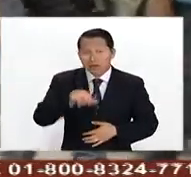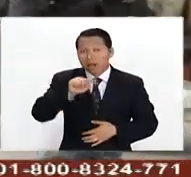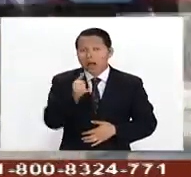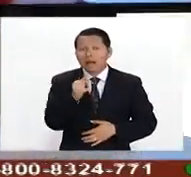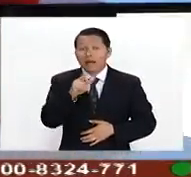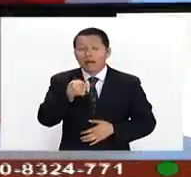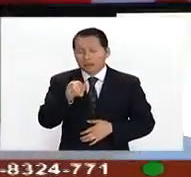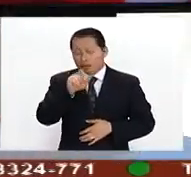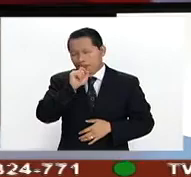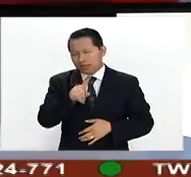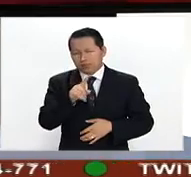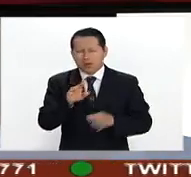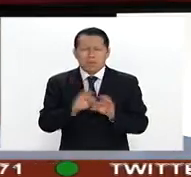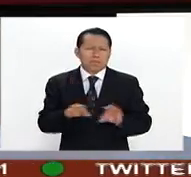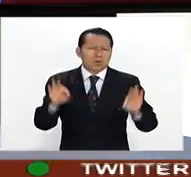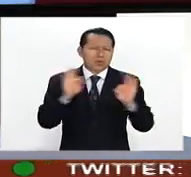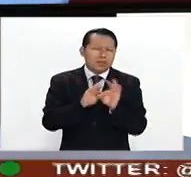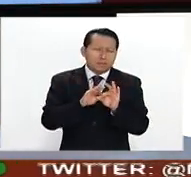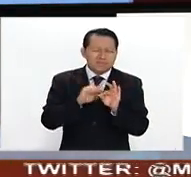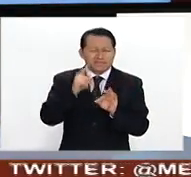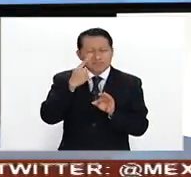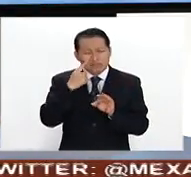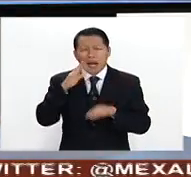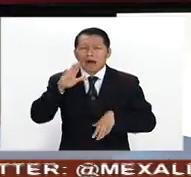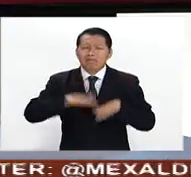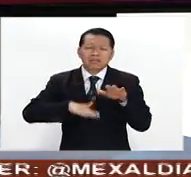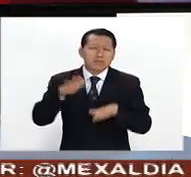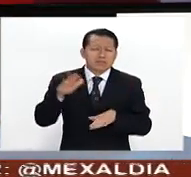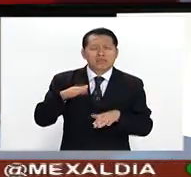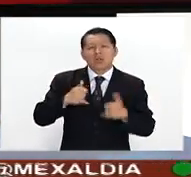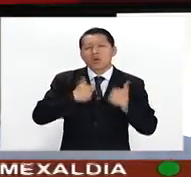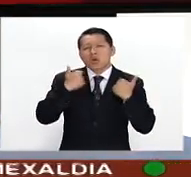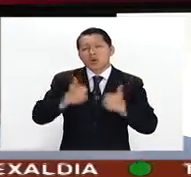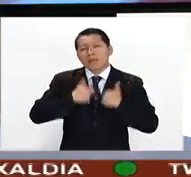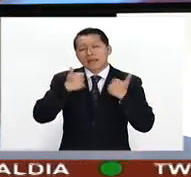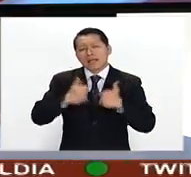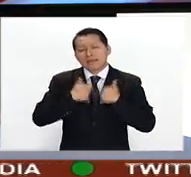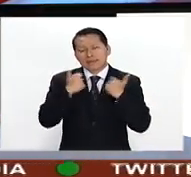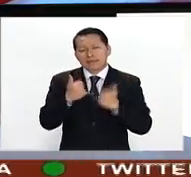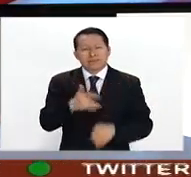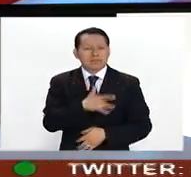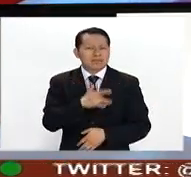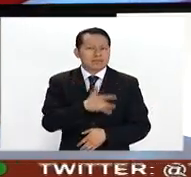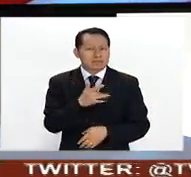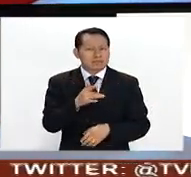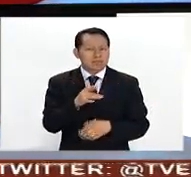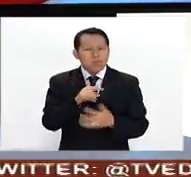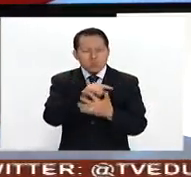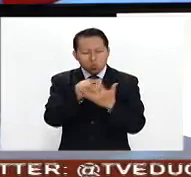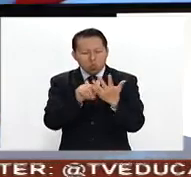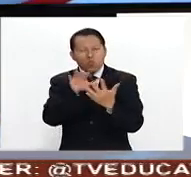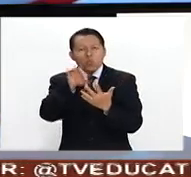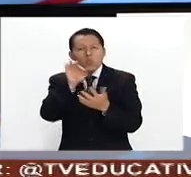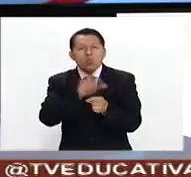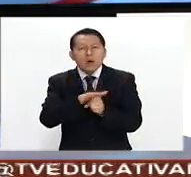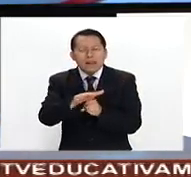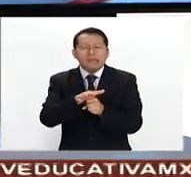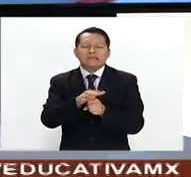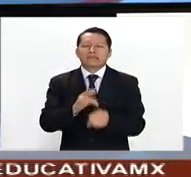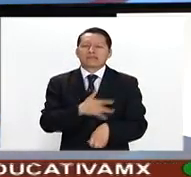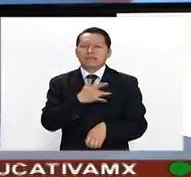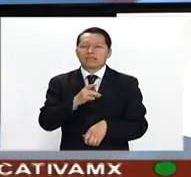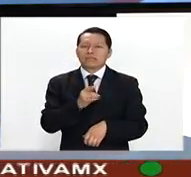importante, porque muchas veces a lo mejor los jóvenes no se atreven a pues poder tomar una de estas opciones por miedo o